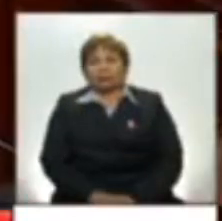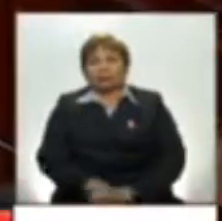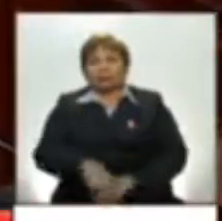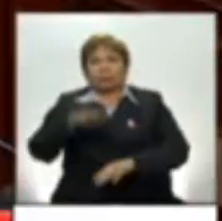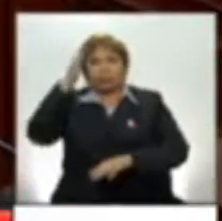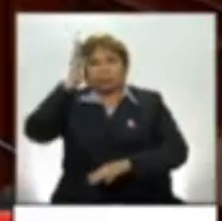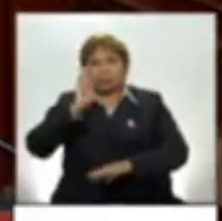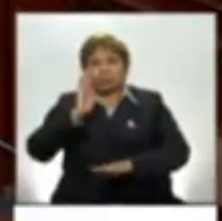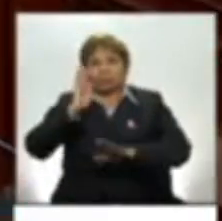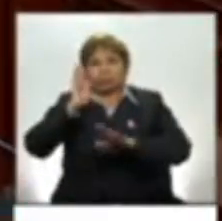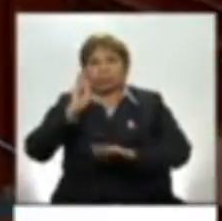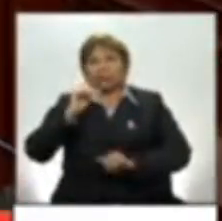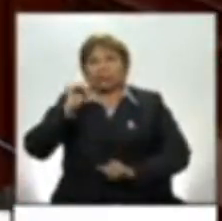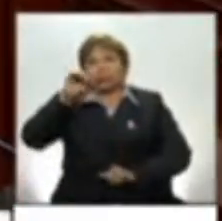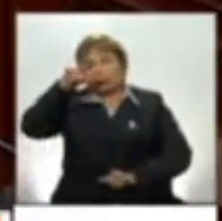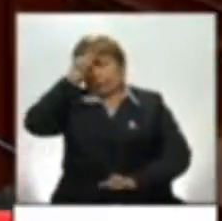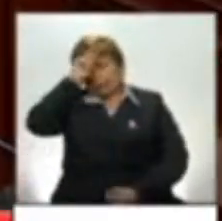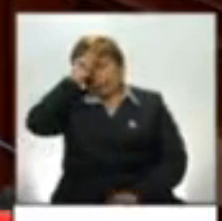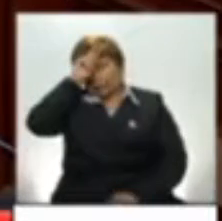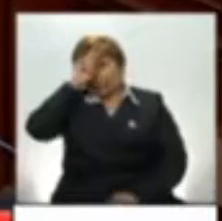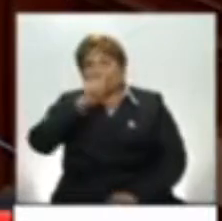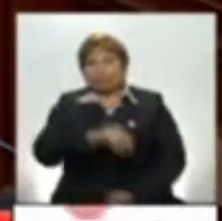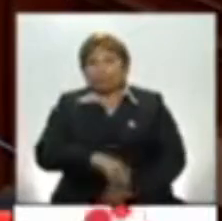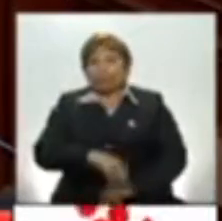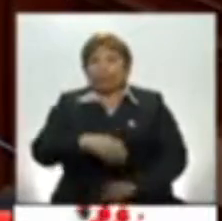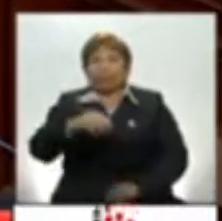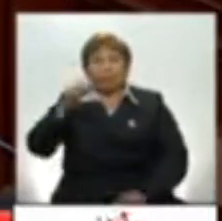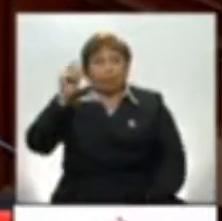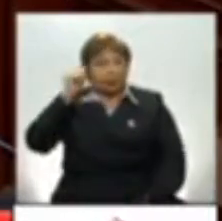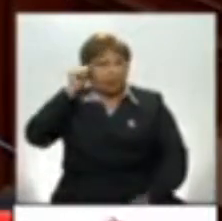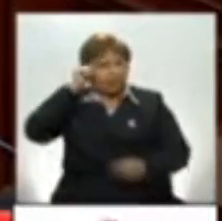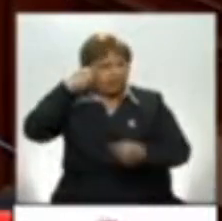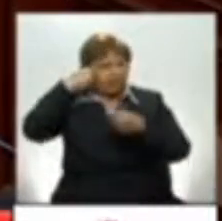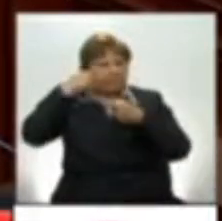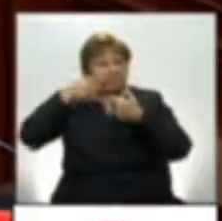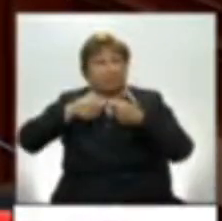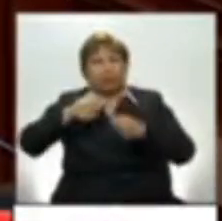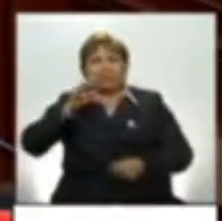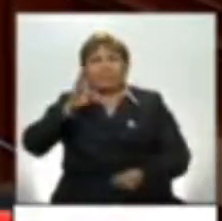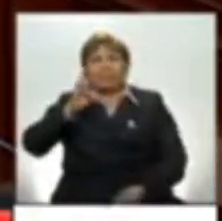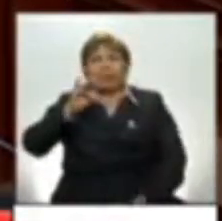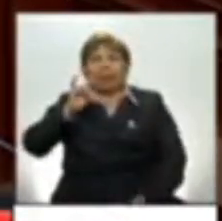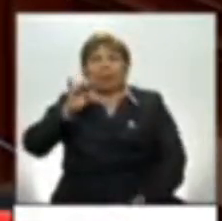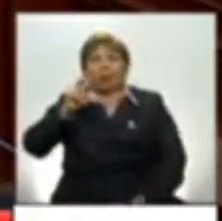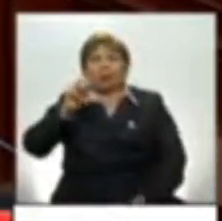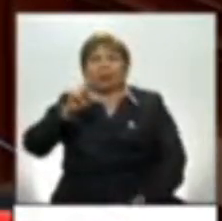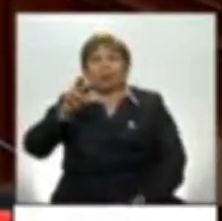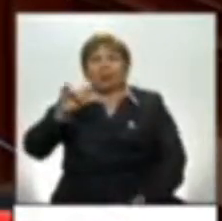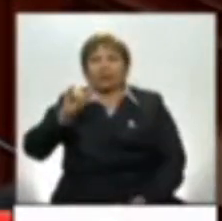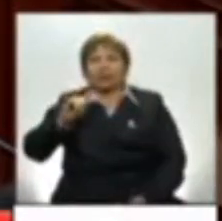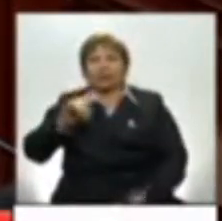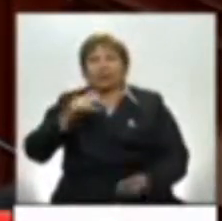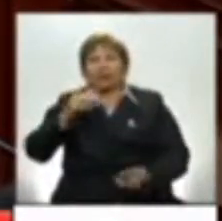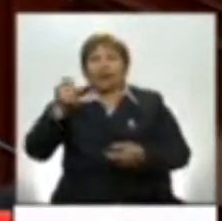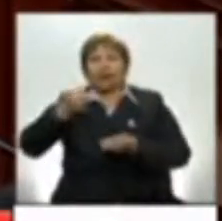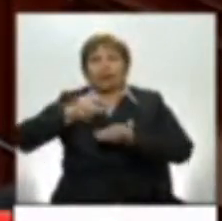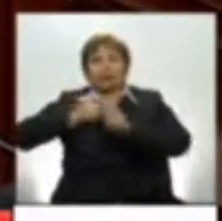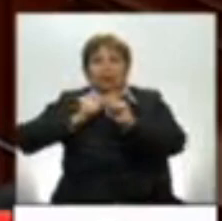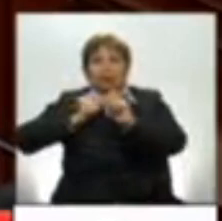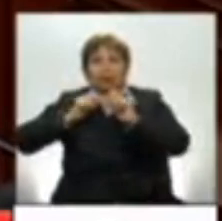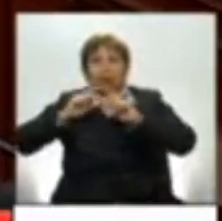Por Dios, por la patria, por la memoria de Fernando Belaún de Terry, por mi partido, Acción